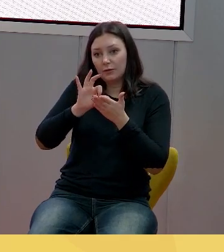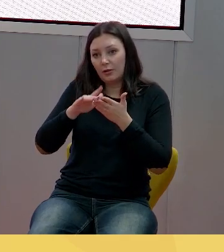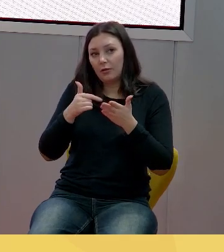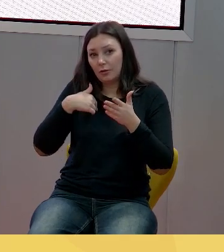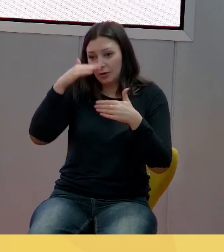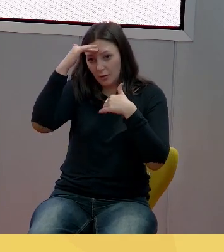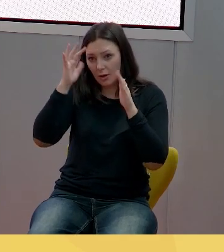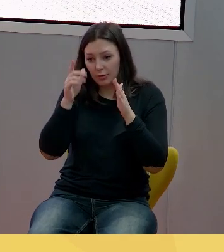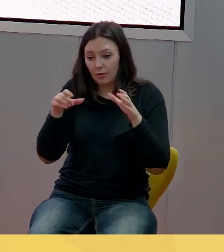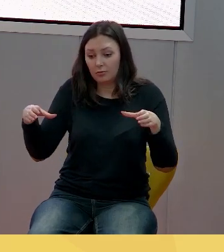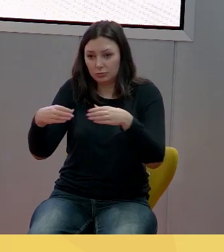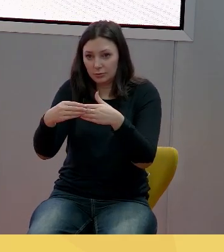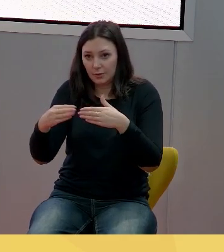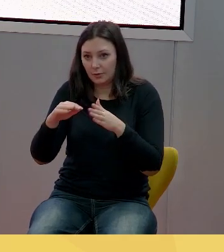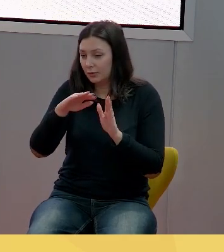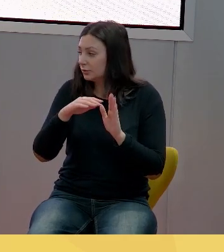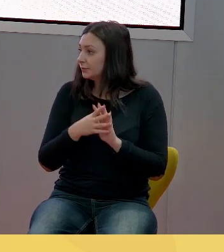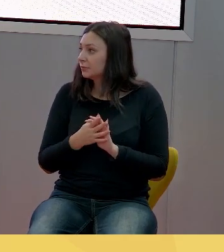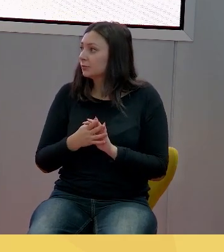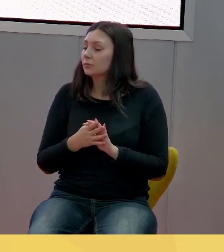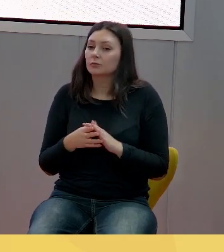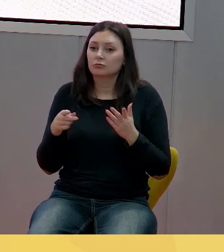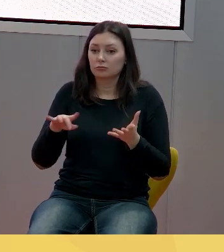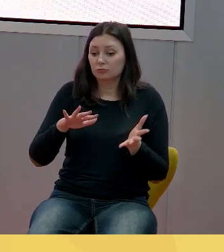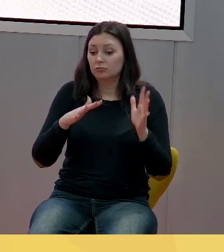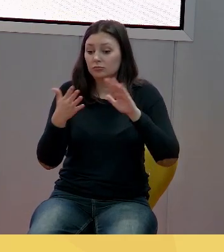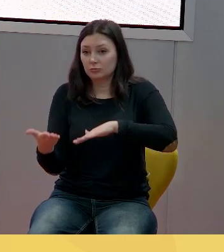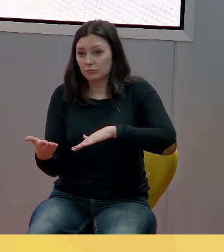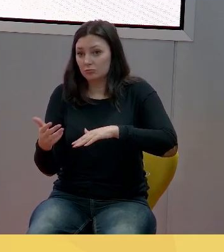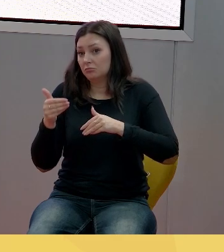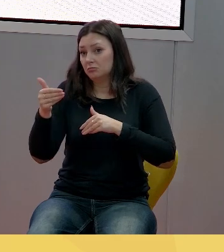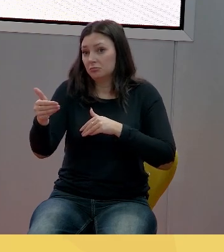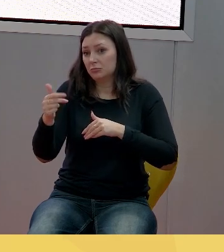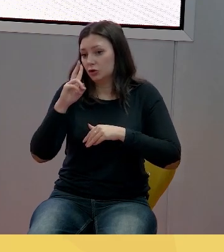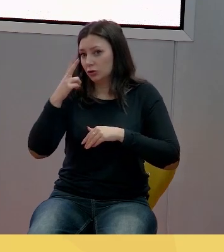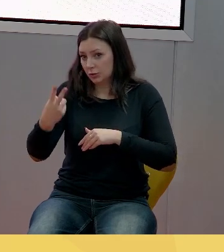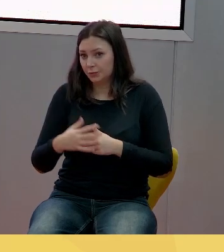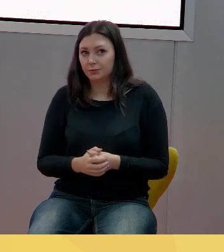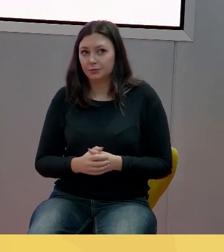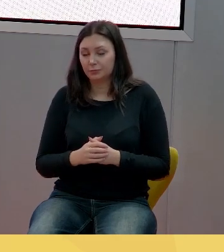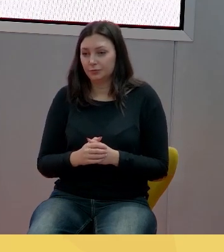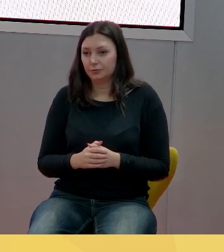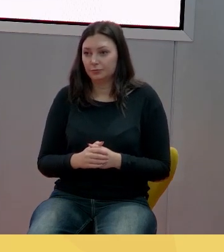cohorte de pacientes, que ya se ha anunciado que se van a llevar a la práctica en los próximos 2 años.